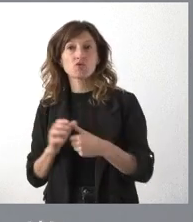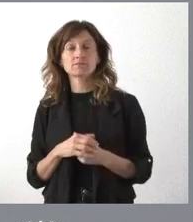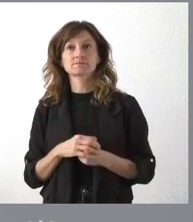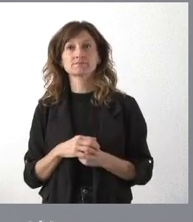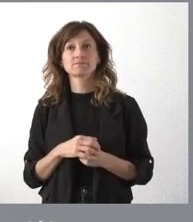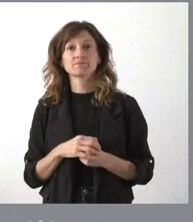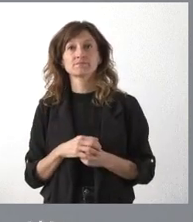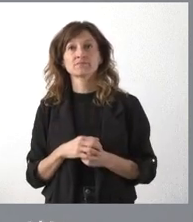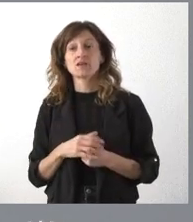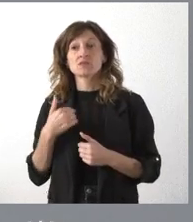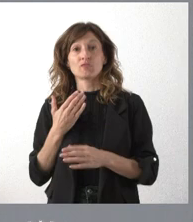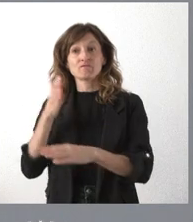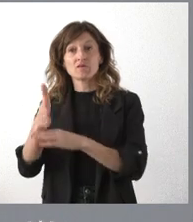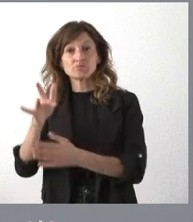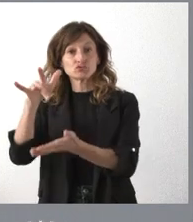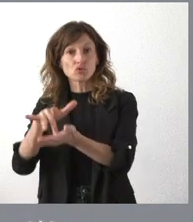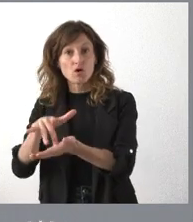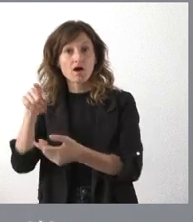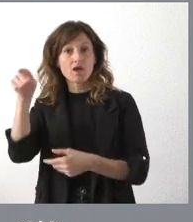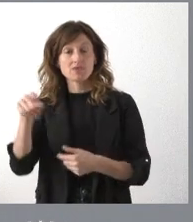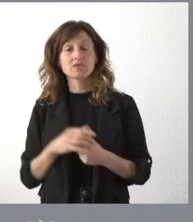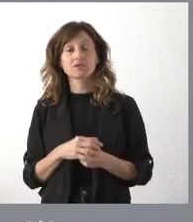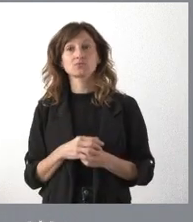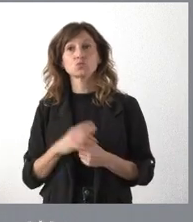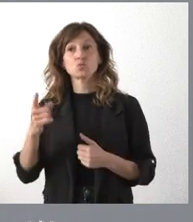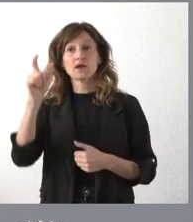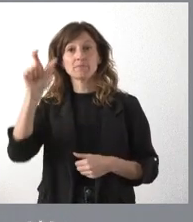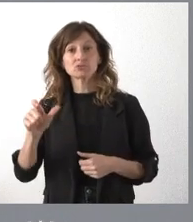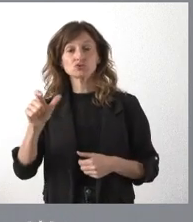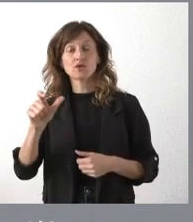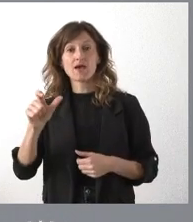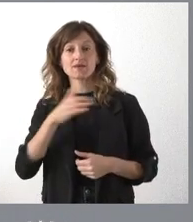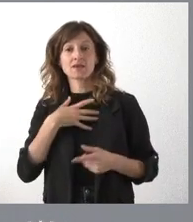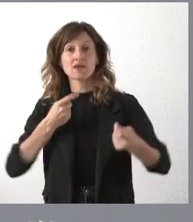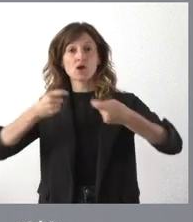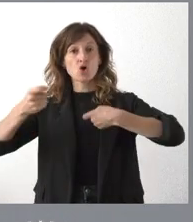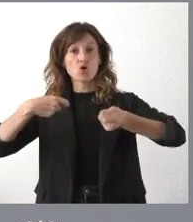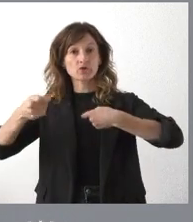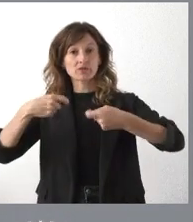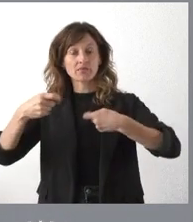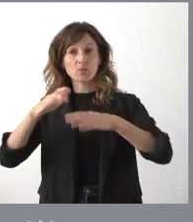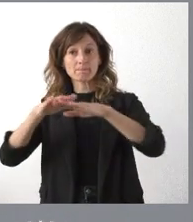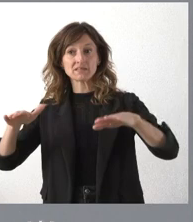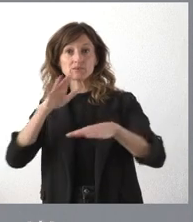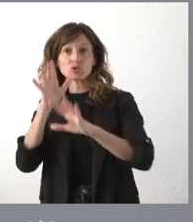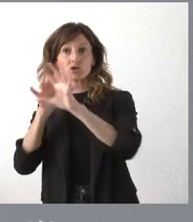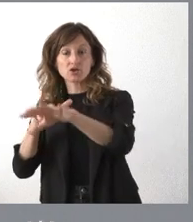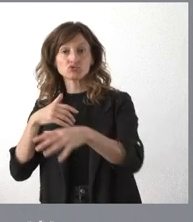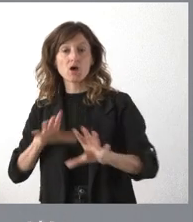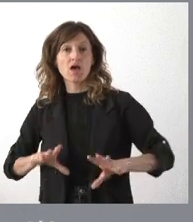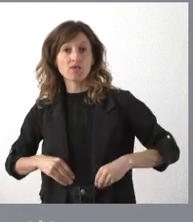y allí estuvimos y nos propuso una persona que coordinara esa mesa por Leo nosotros aceptamos la propuesta